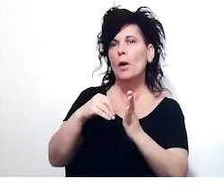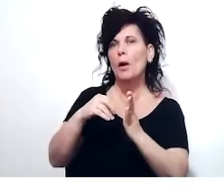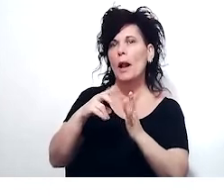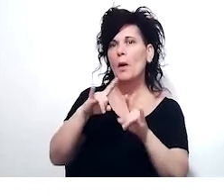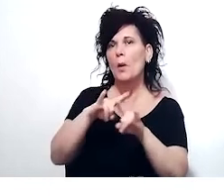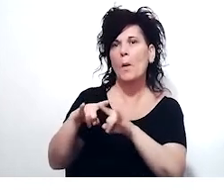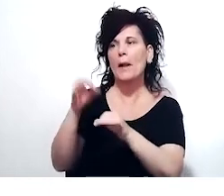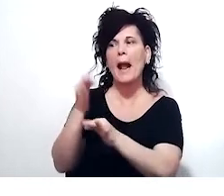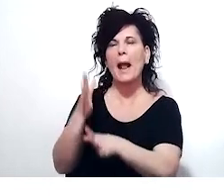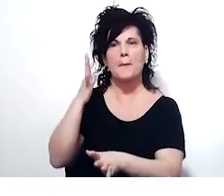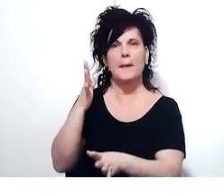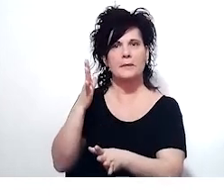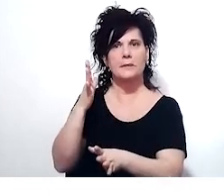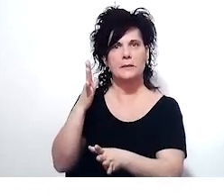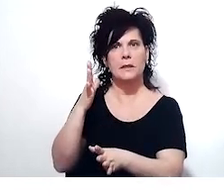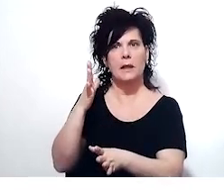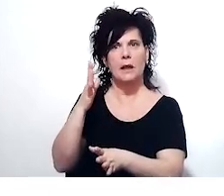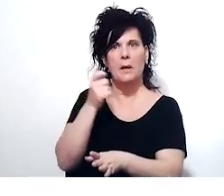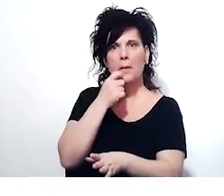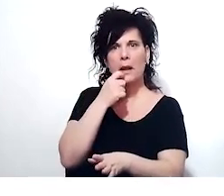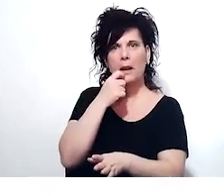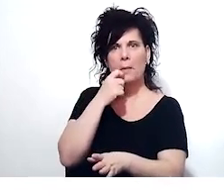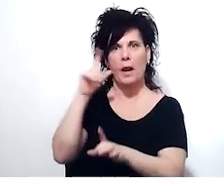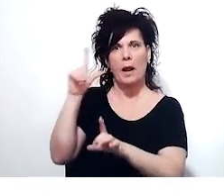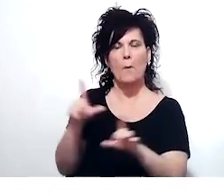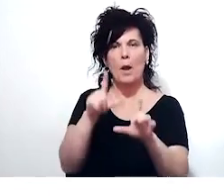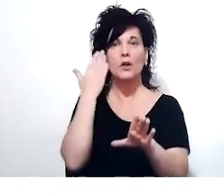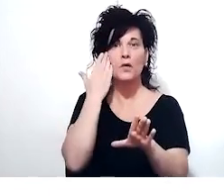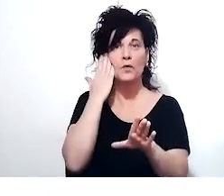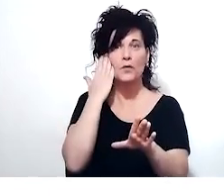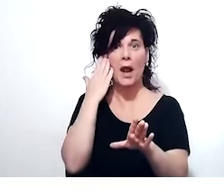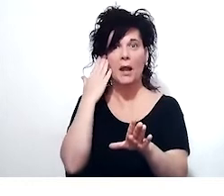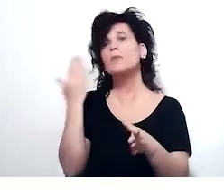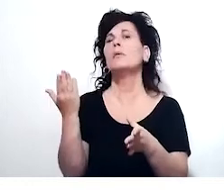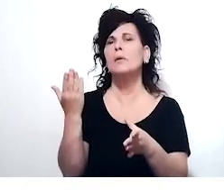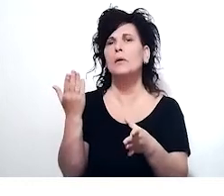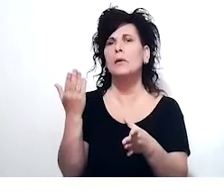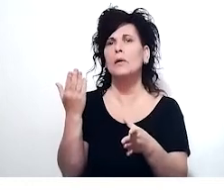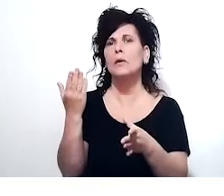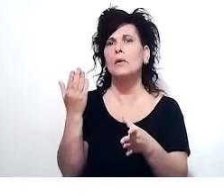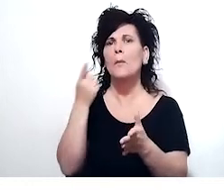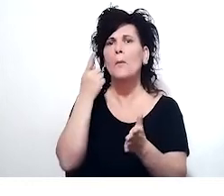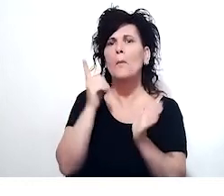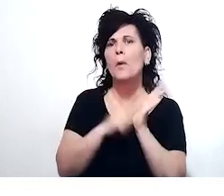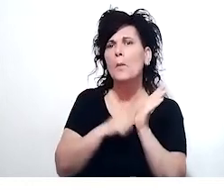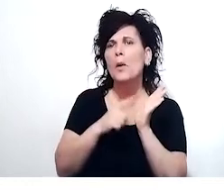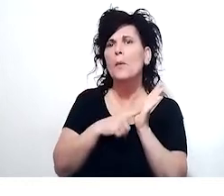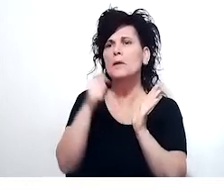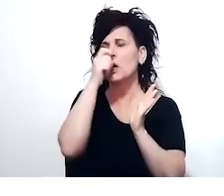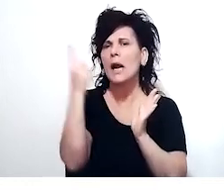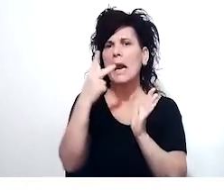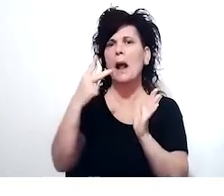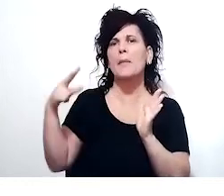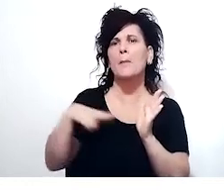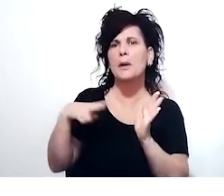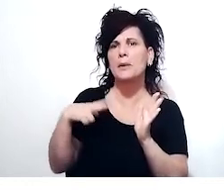incorporado páginas especiales donde, por ejemplo, acá les copié una de Facebook, comprobación rápida de privacidad, te mostraremos